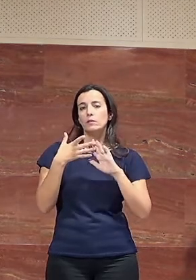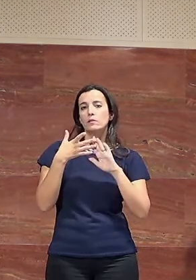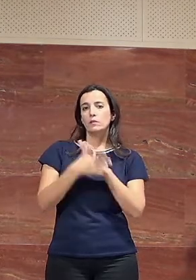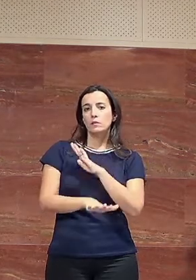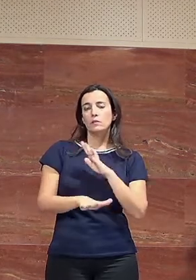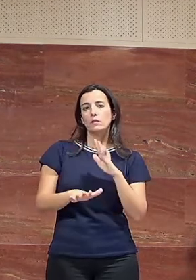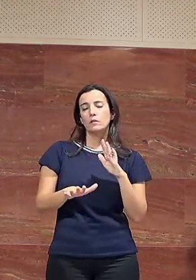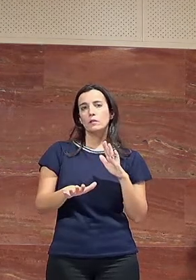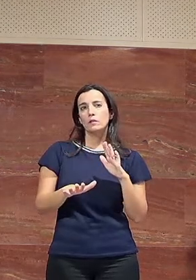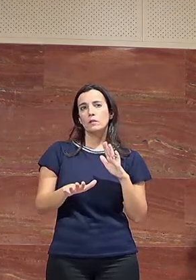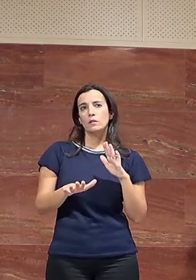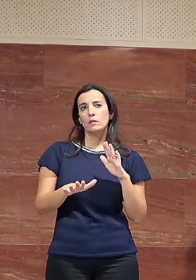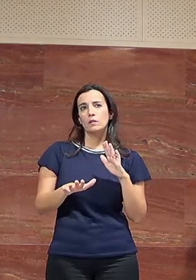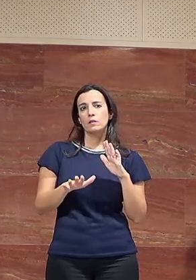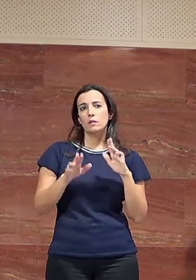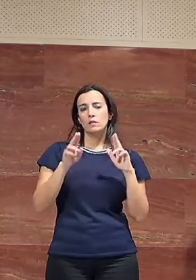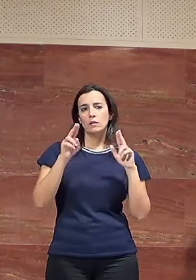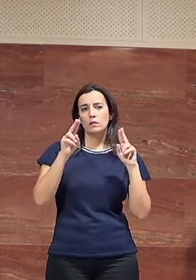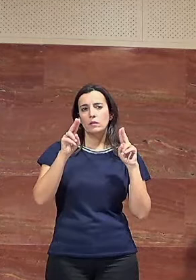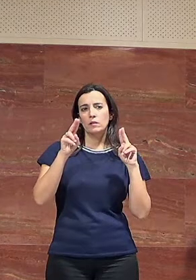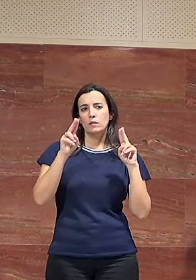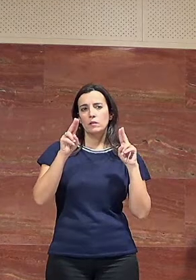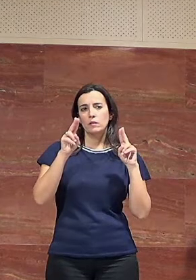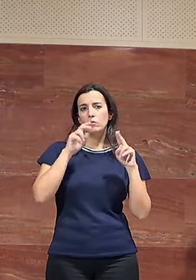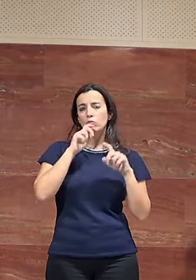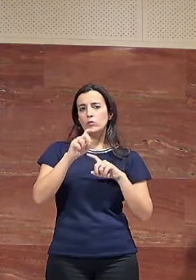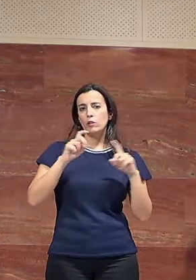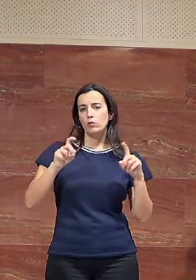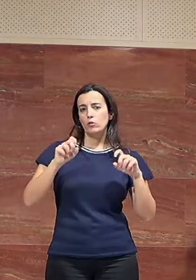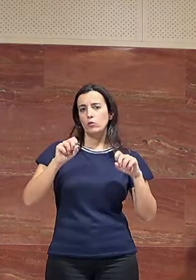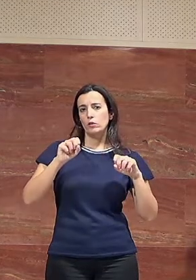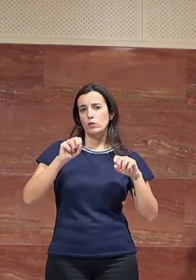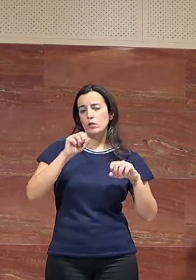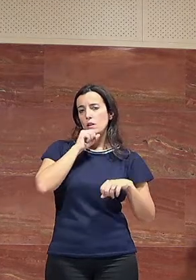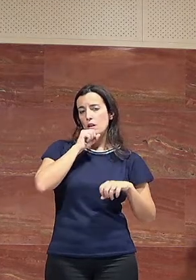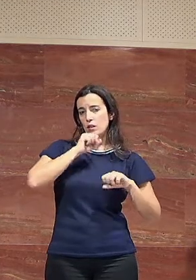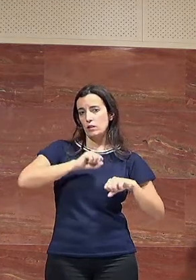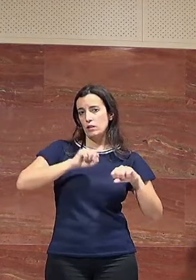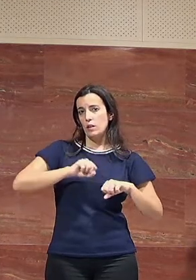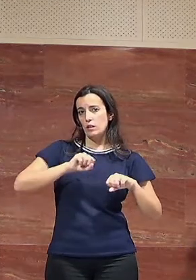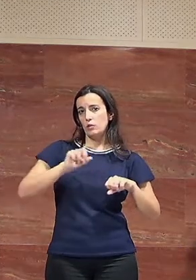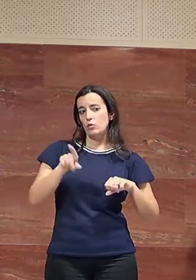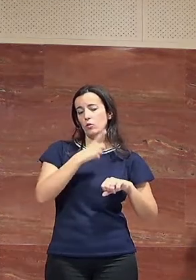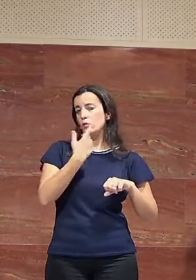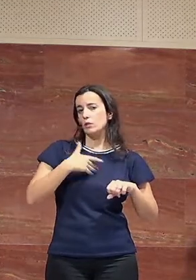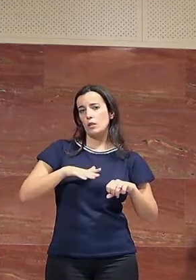un asilo de anciano, ¿se dice así? Sí, Un sí, asilo, un asilo, sí. es demasiado tarde.